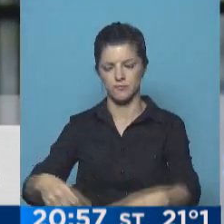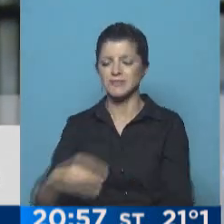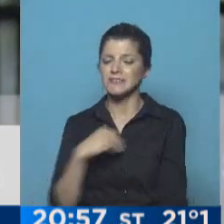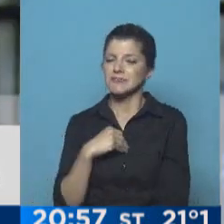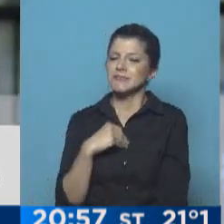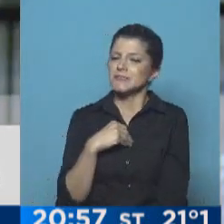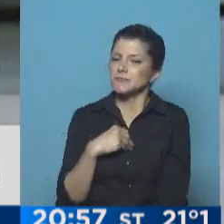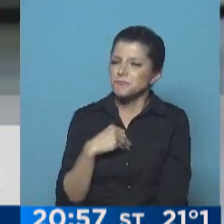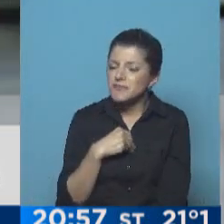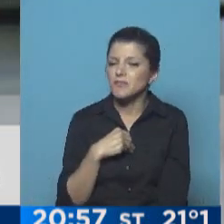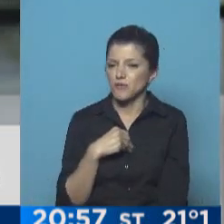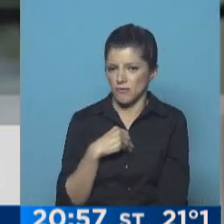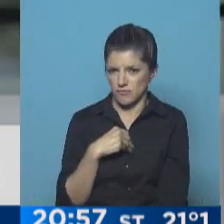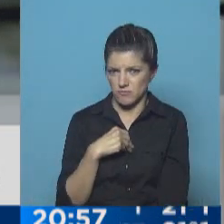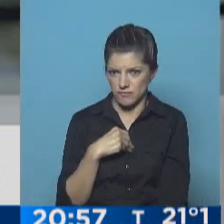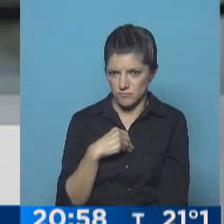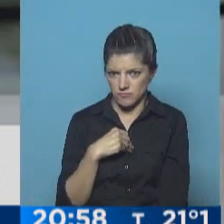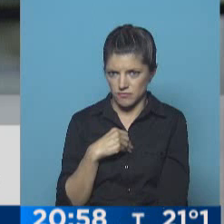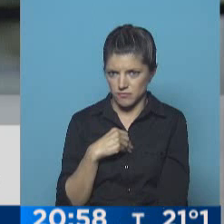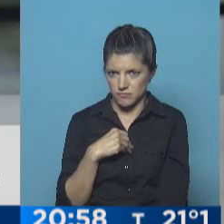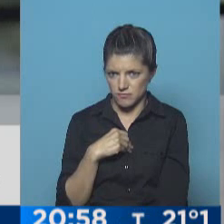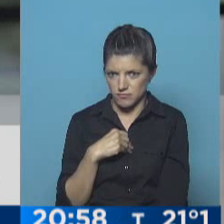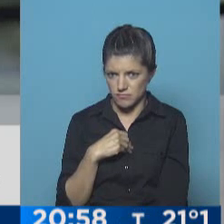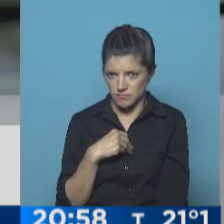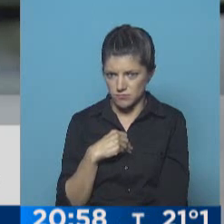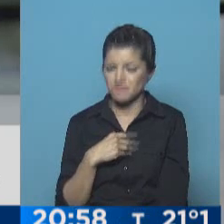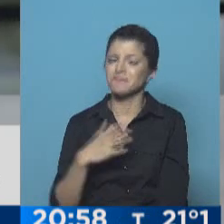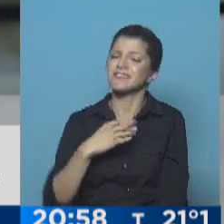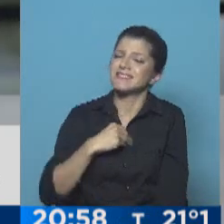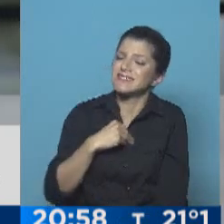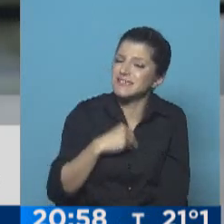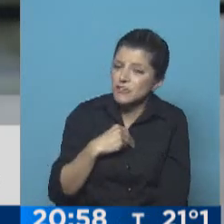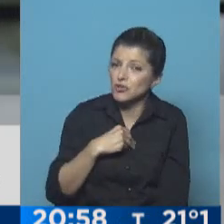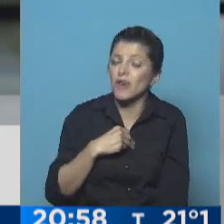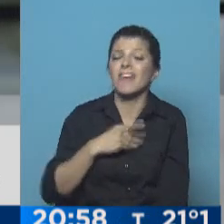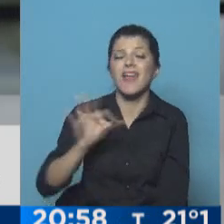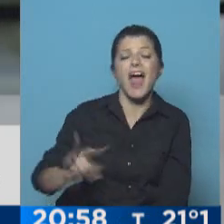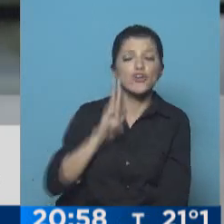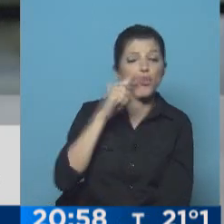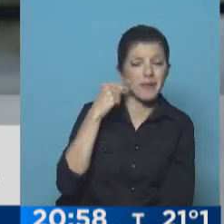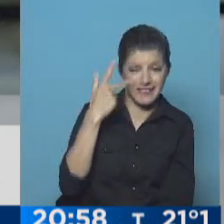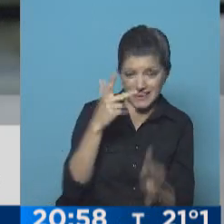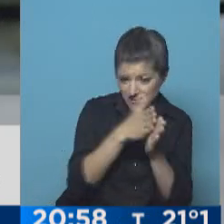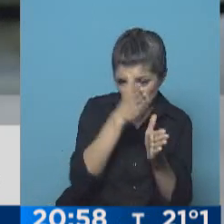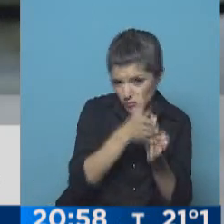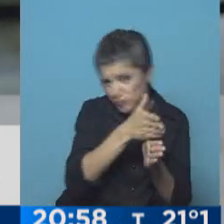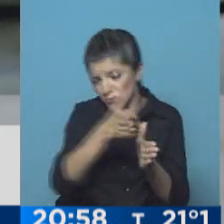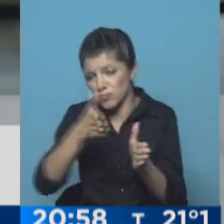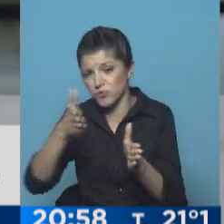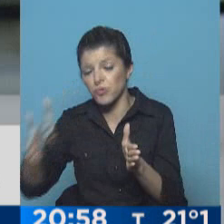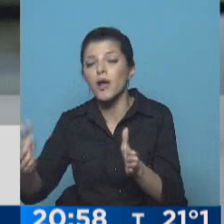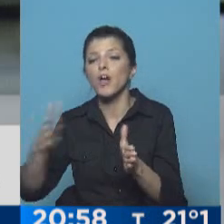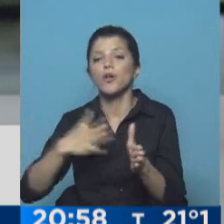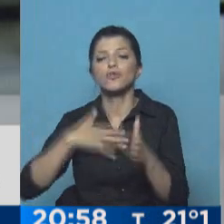siento en el fondo de mi corazón compatriotas que a partir del año 2003 nos